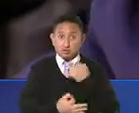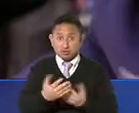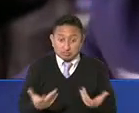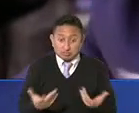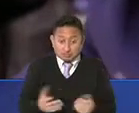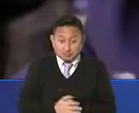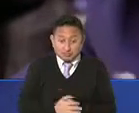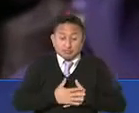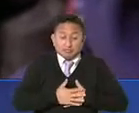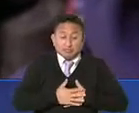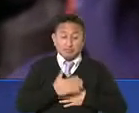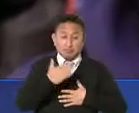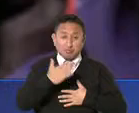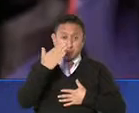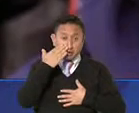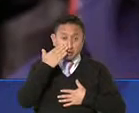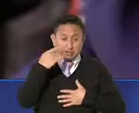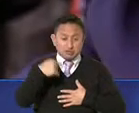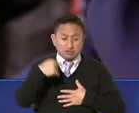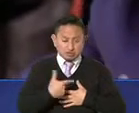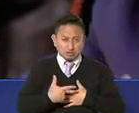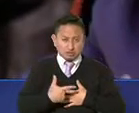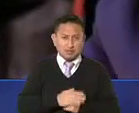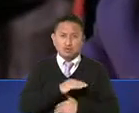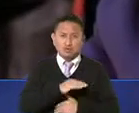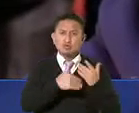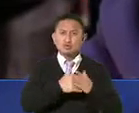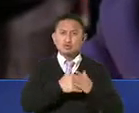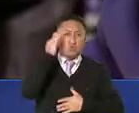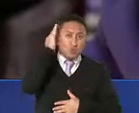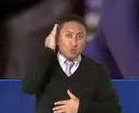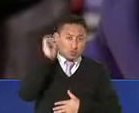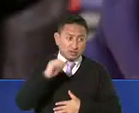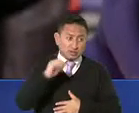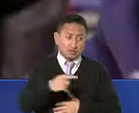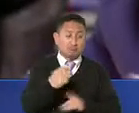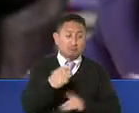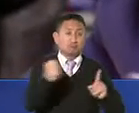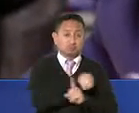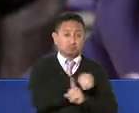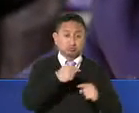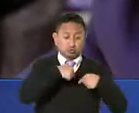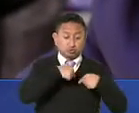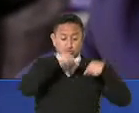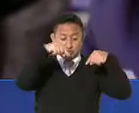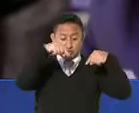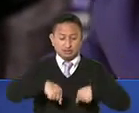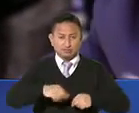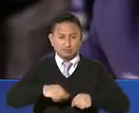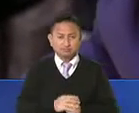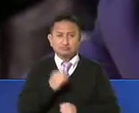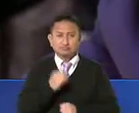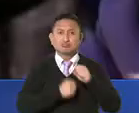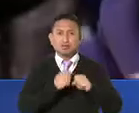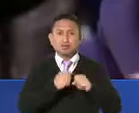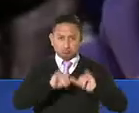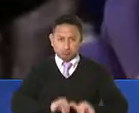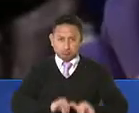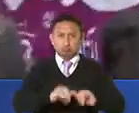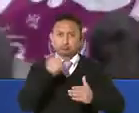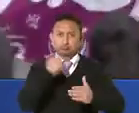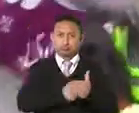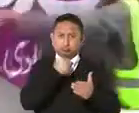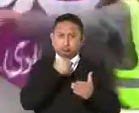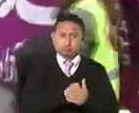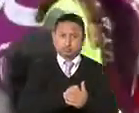la violencia y por todas las mujeres que han experimentado violencia estoy aquí por muchos años voy a continuar luchando del otro lado del